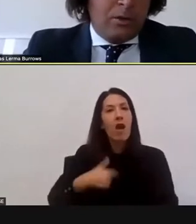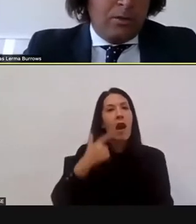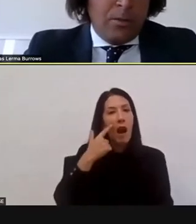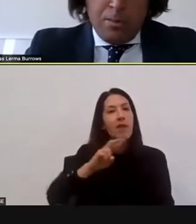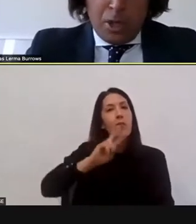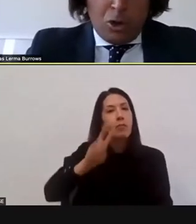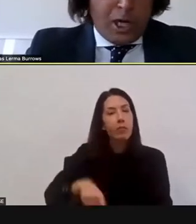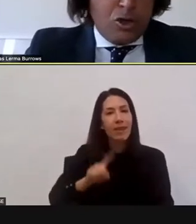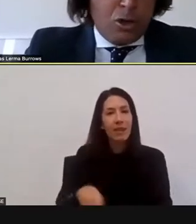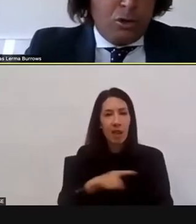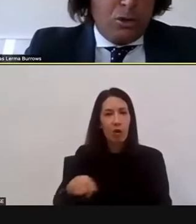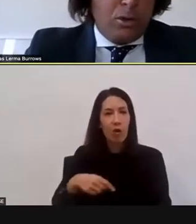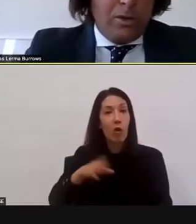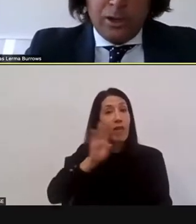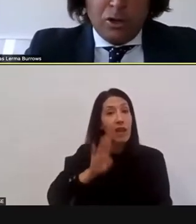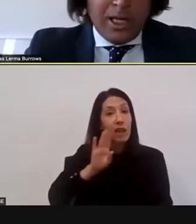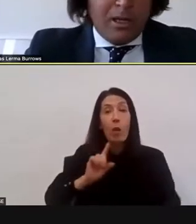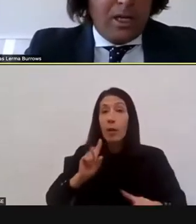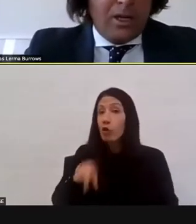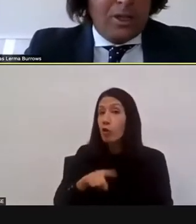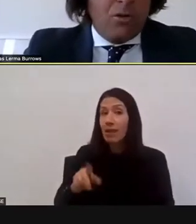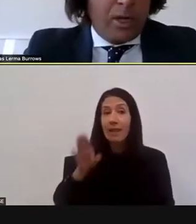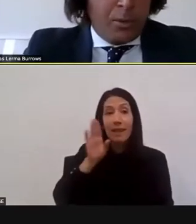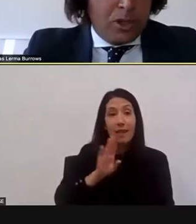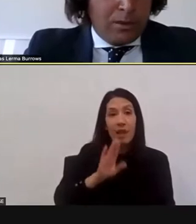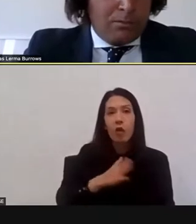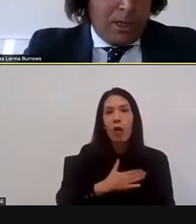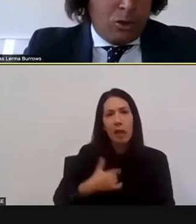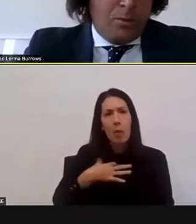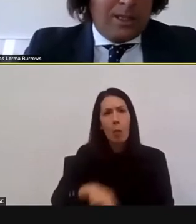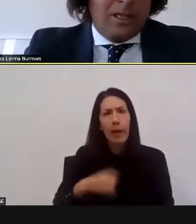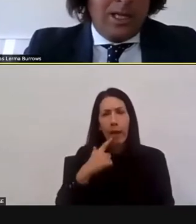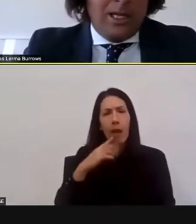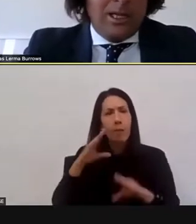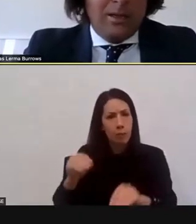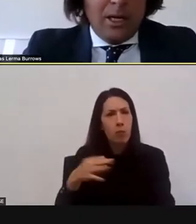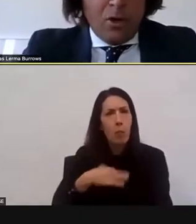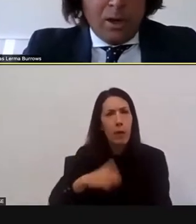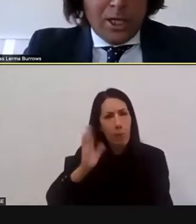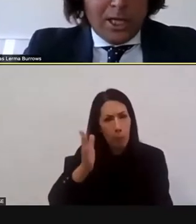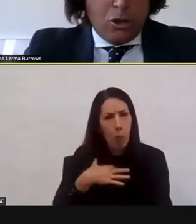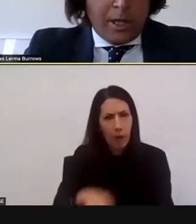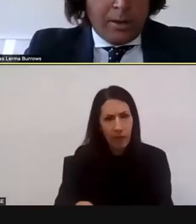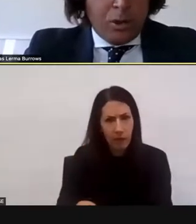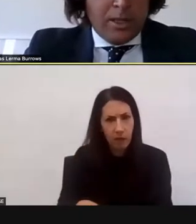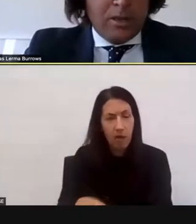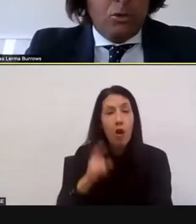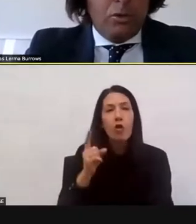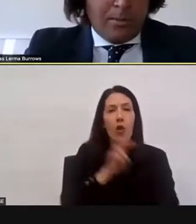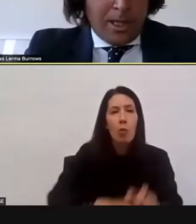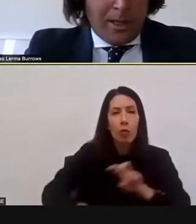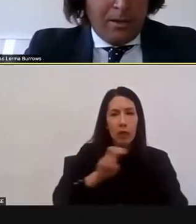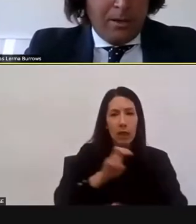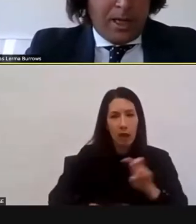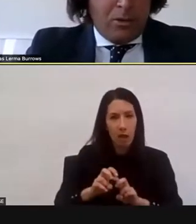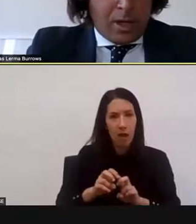delito. Pero lo que no es constitutivo de delito no quiere decir que no tenga un reproche. Y eso es importante, Miguel Ángel. No hay que buscar solo el reproche desde el punto de vista